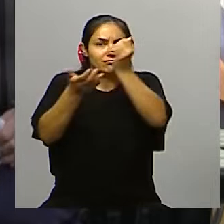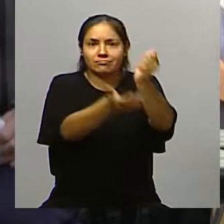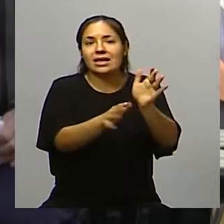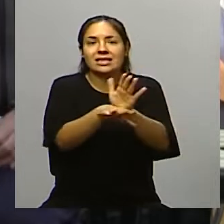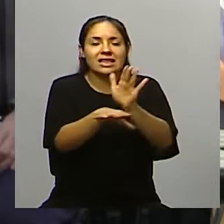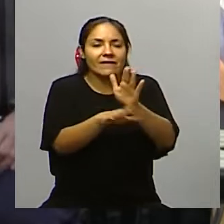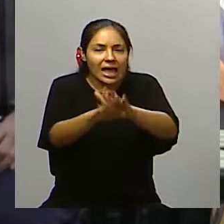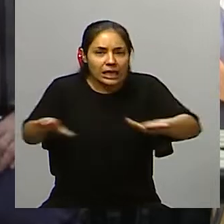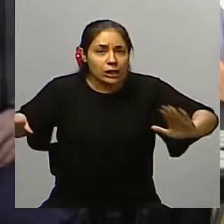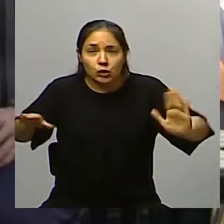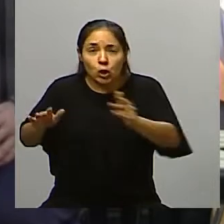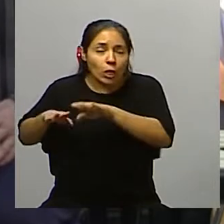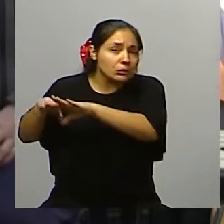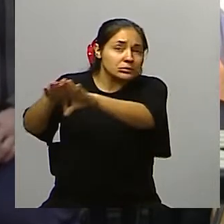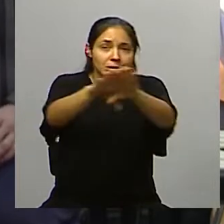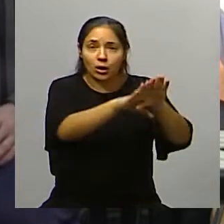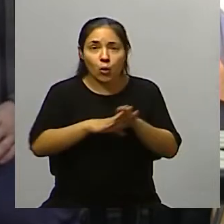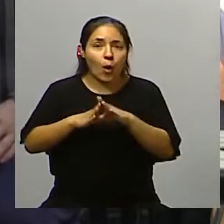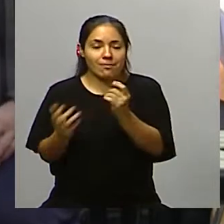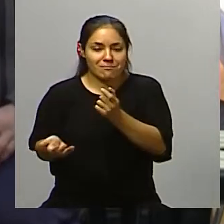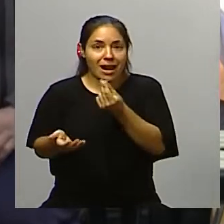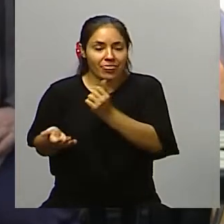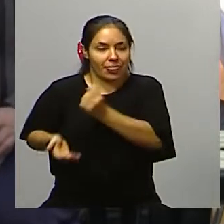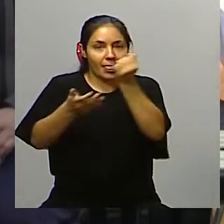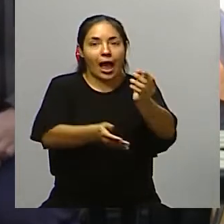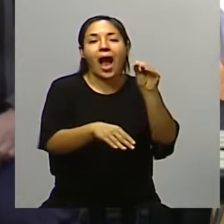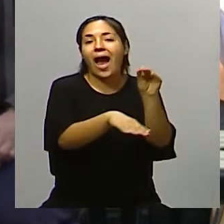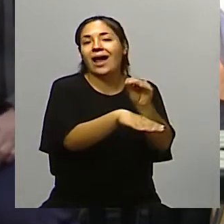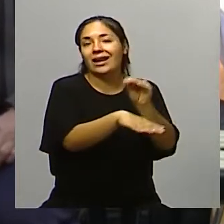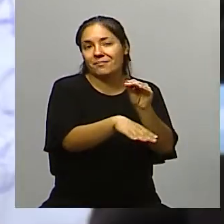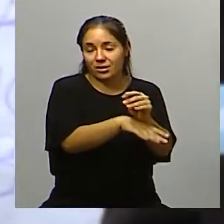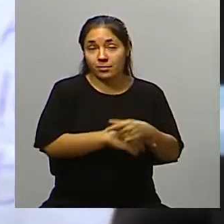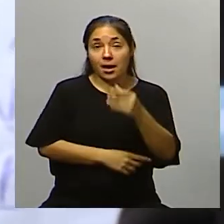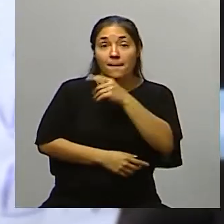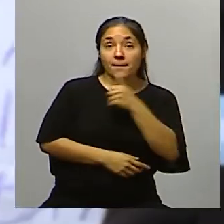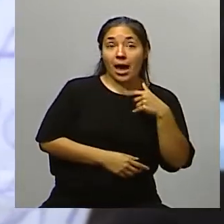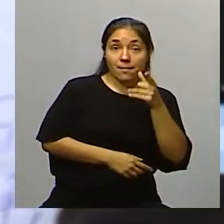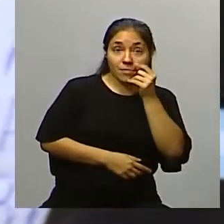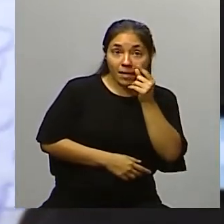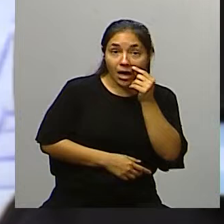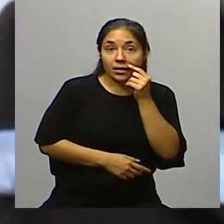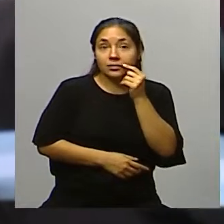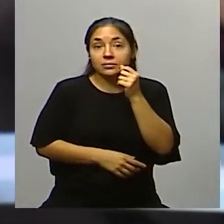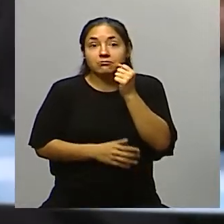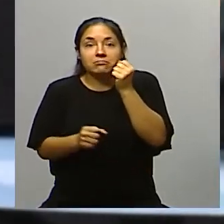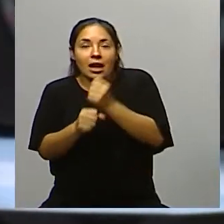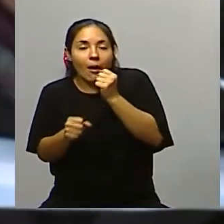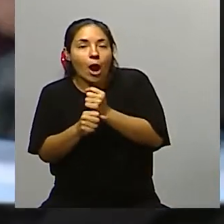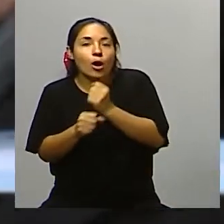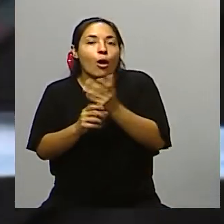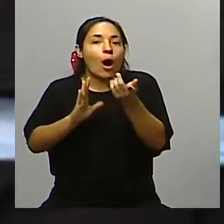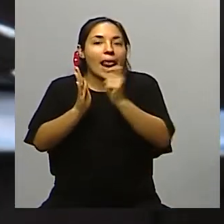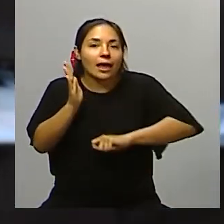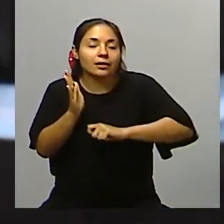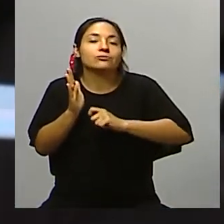¿no? Una prestación de carácter alimentario, la única diferencia es que sus padres y madres no tienen un trabajo